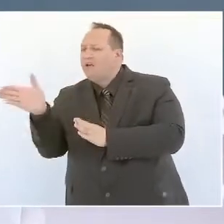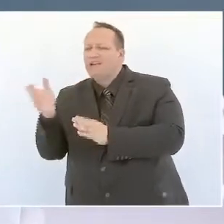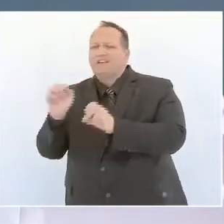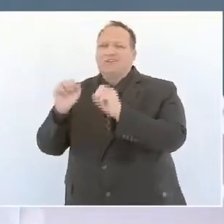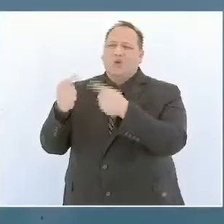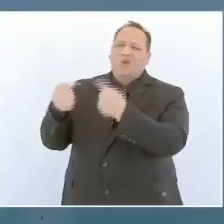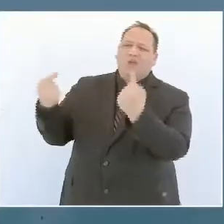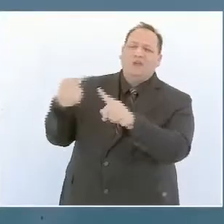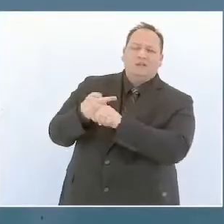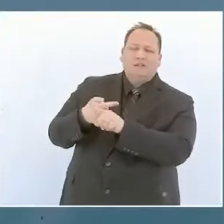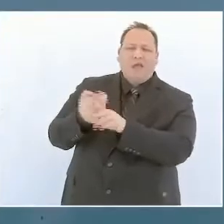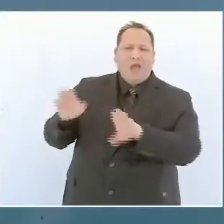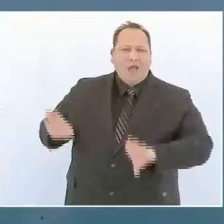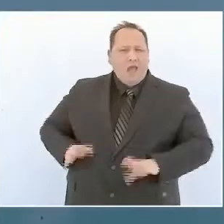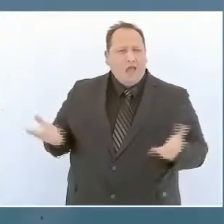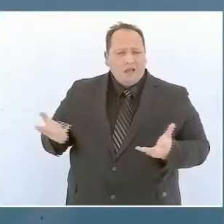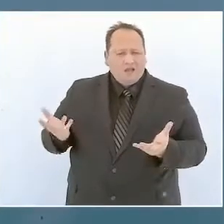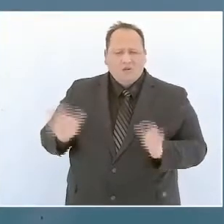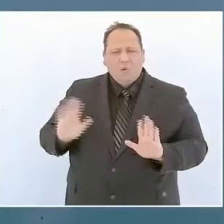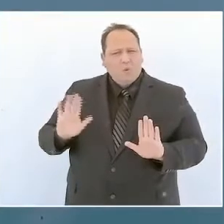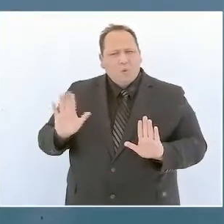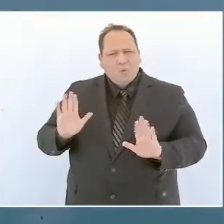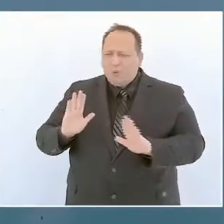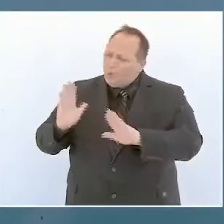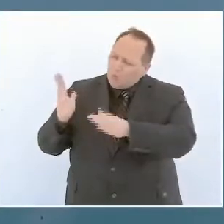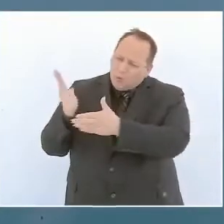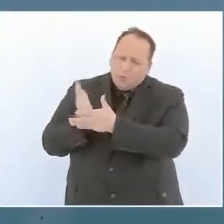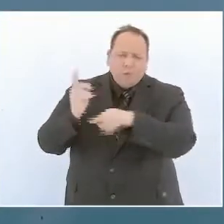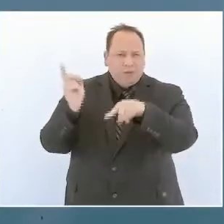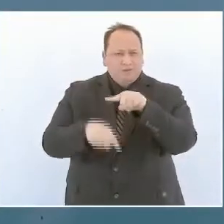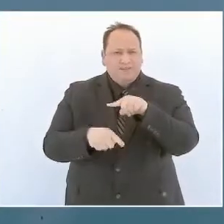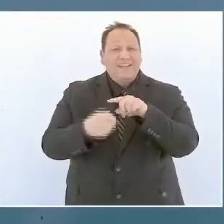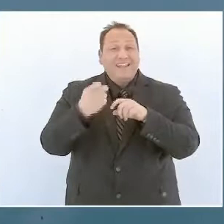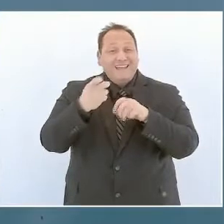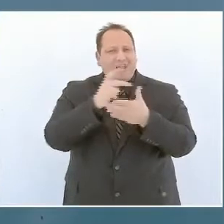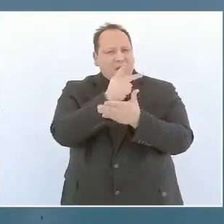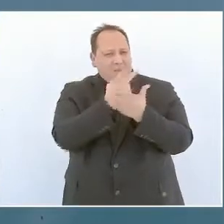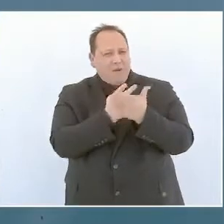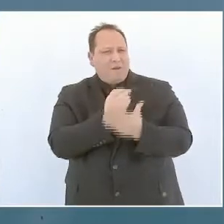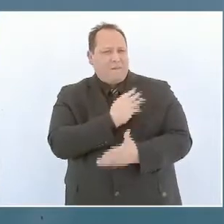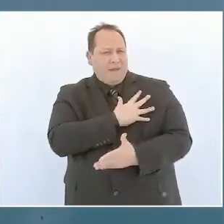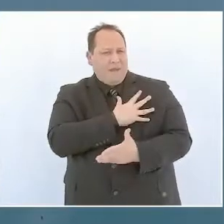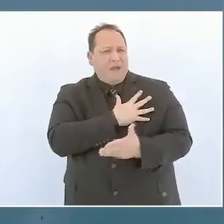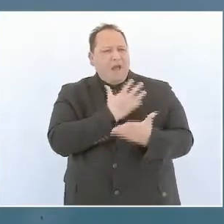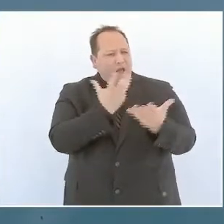antisociales. Por eso los programas de bienestar,